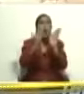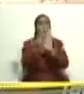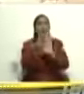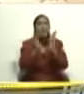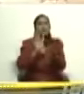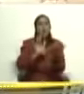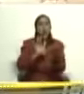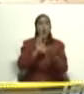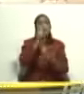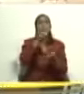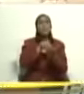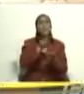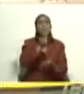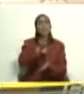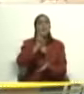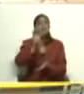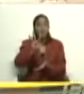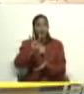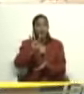creció